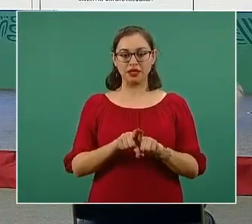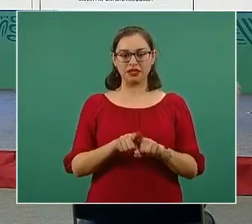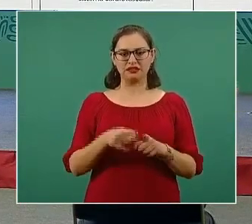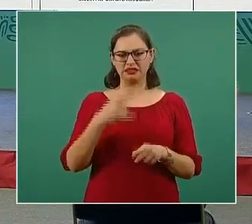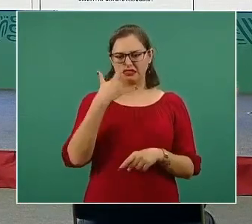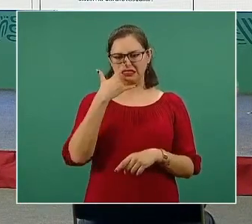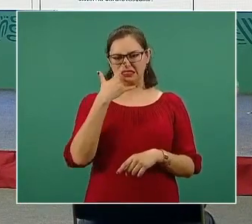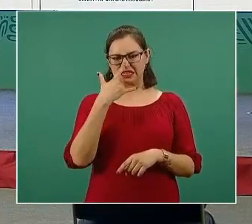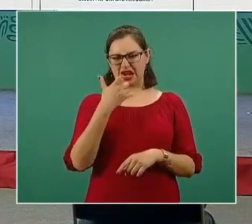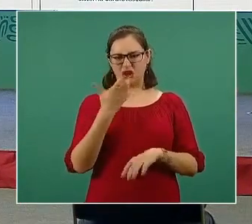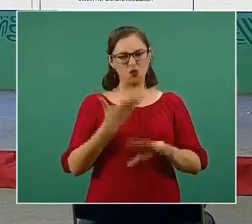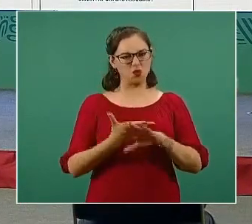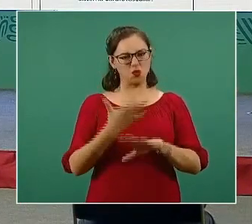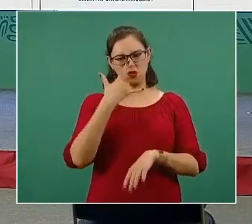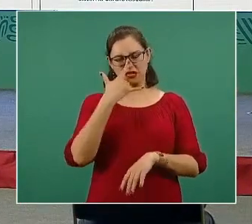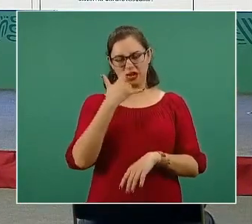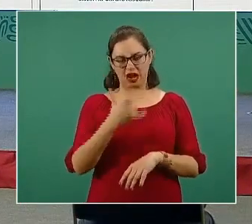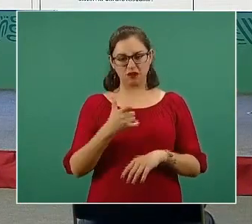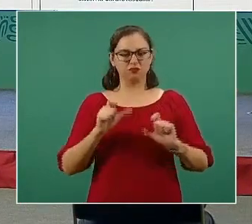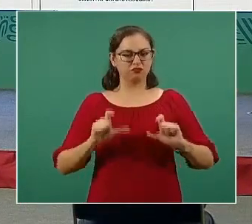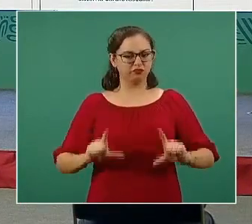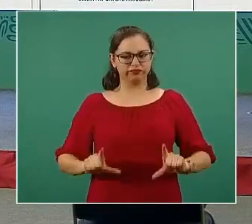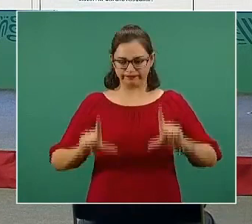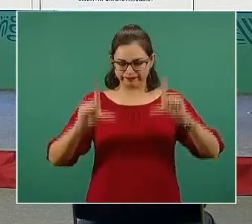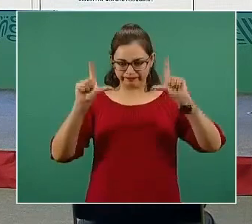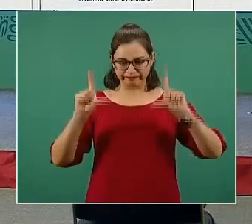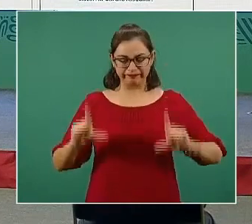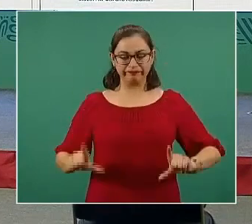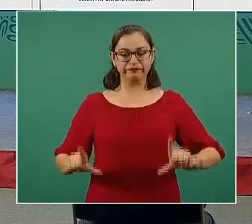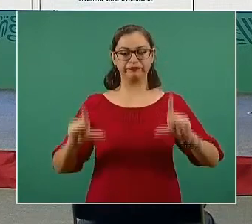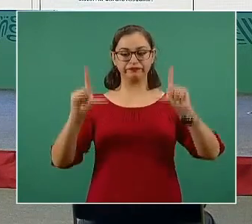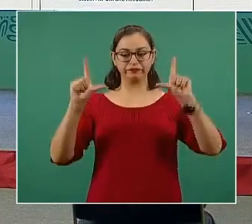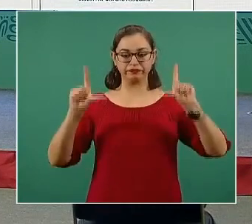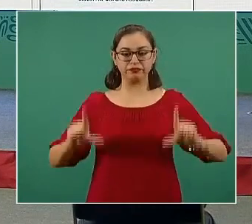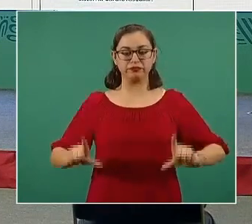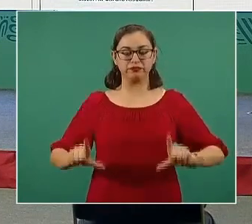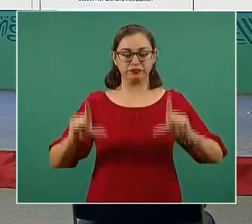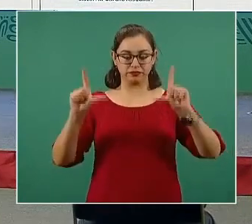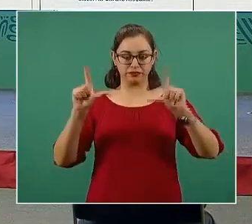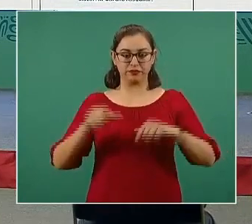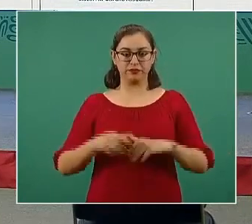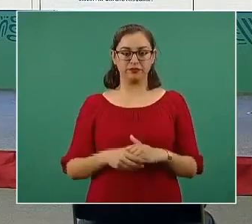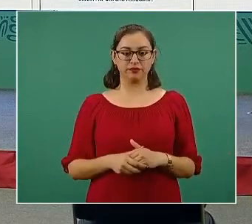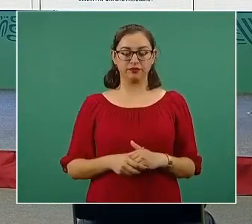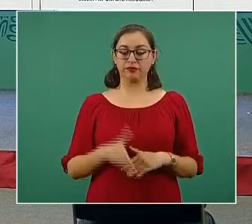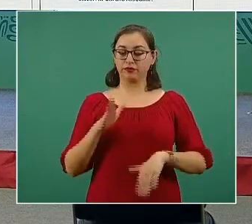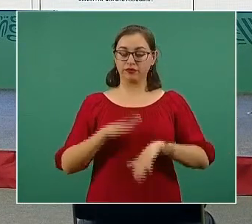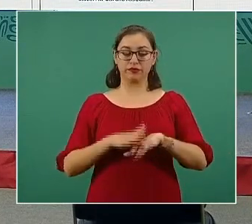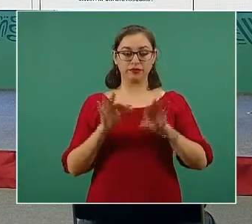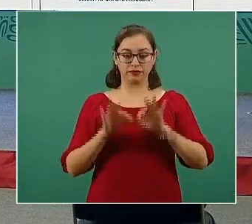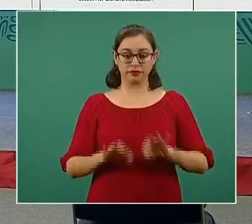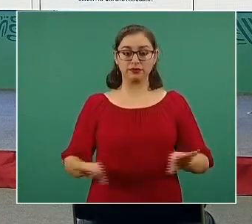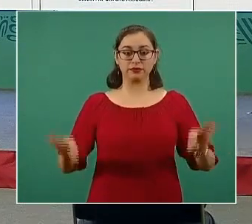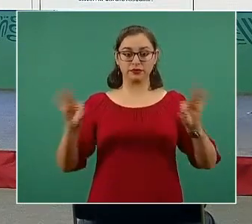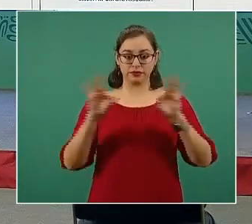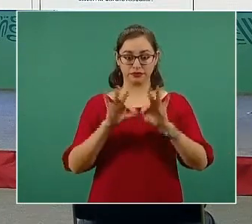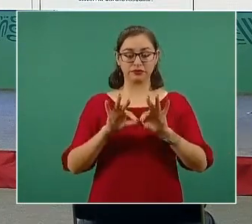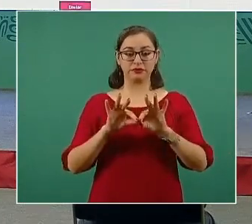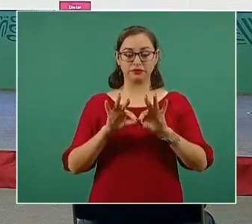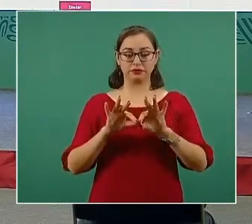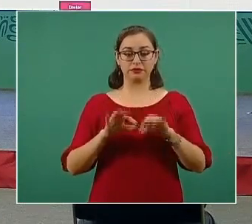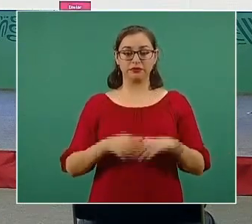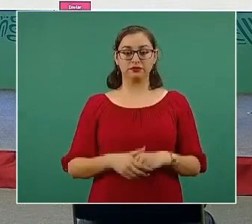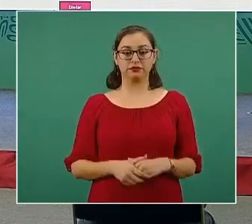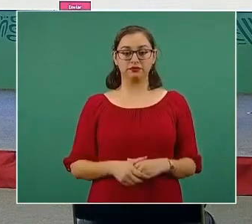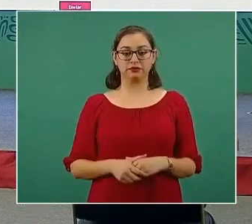los que son muy raros, y si usted le sigue dando hacia abajo, y aquí viene la más importante parte de esta